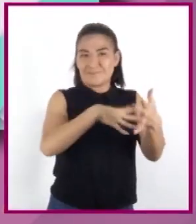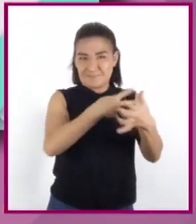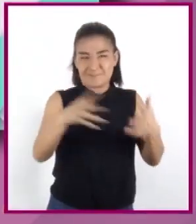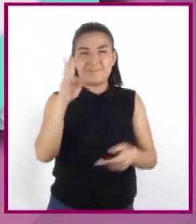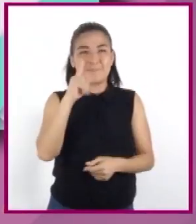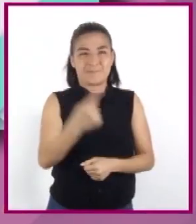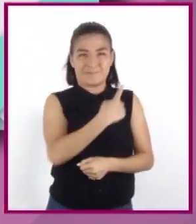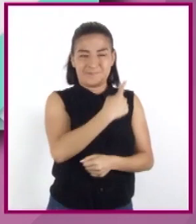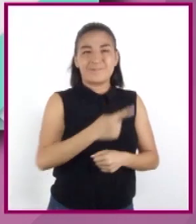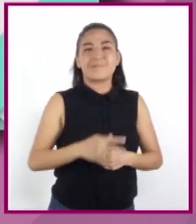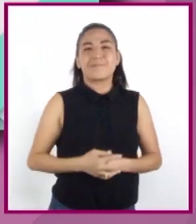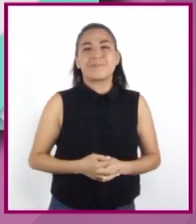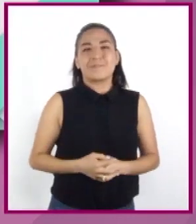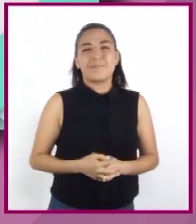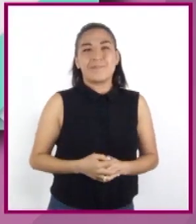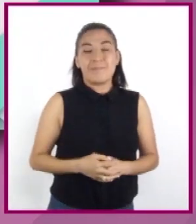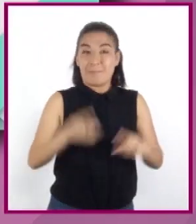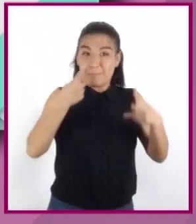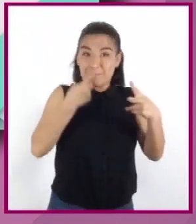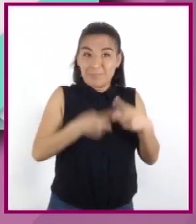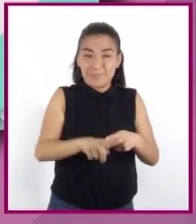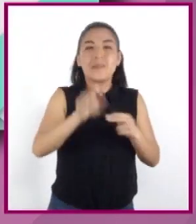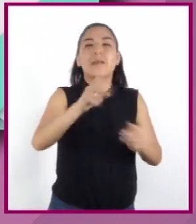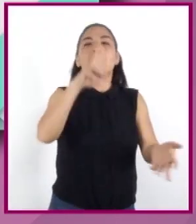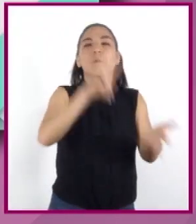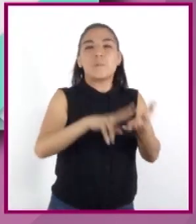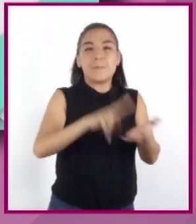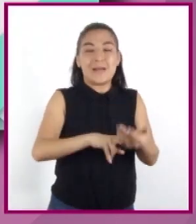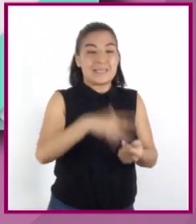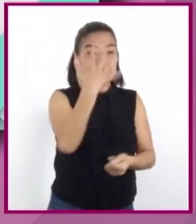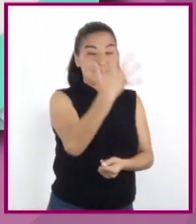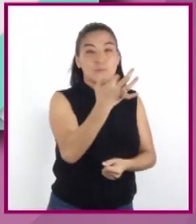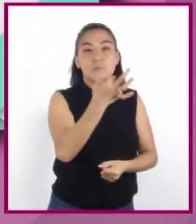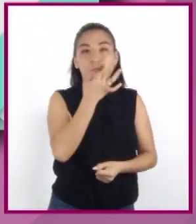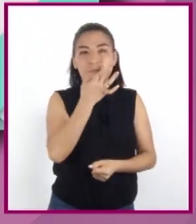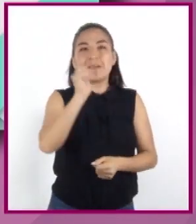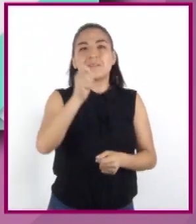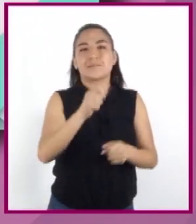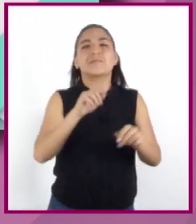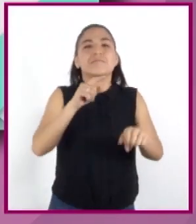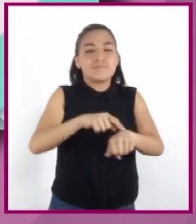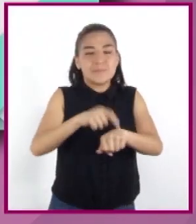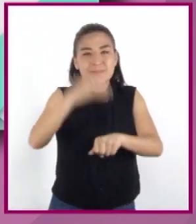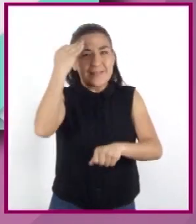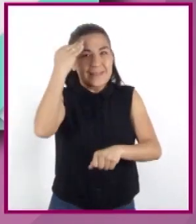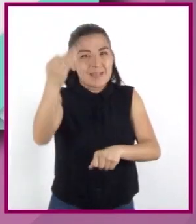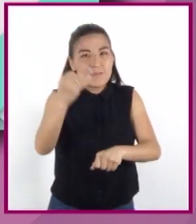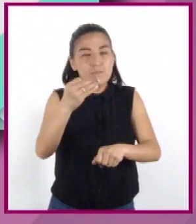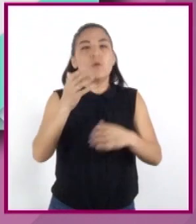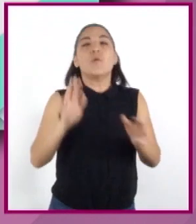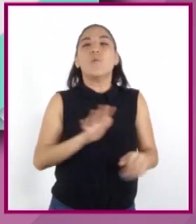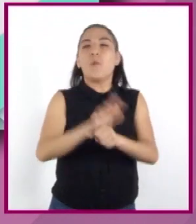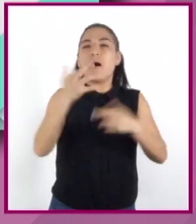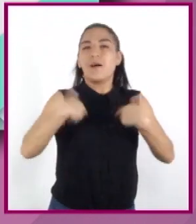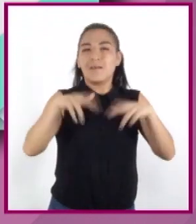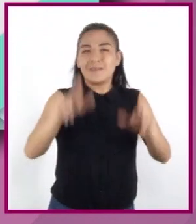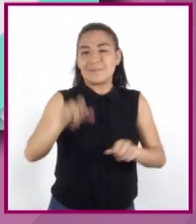Observemos. Comenzamos con un valor de 5 minutos en la medida del tiempo, que corresponde